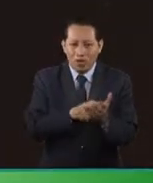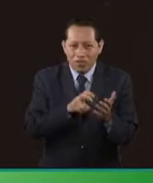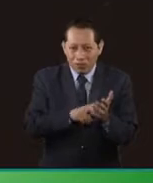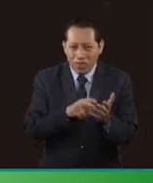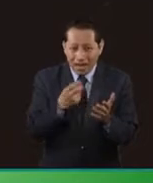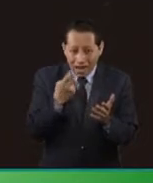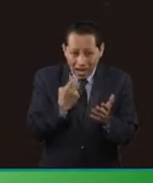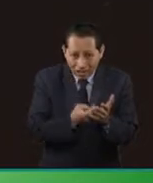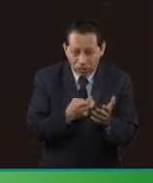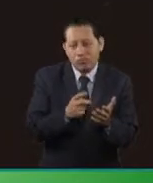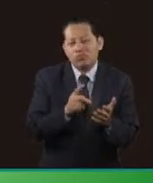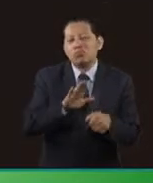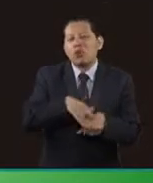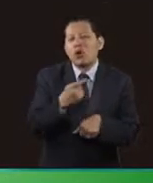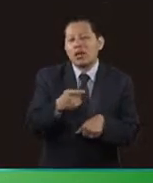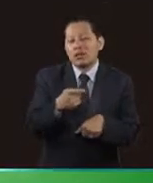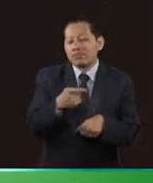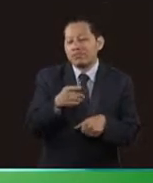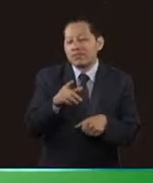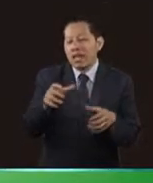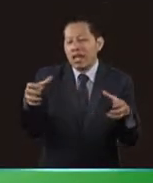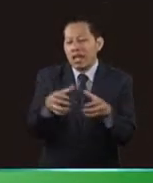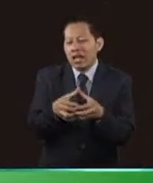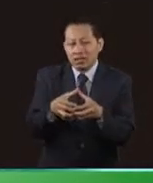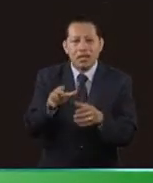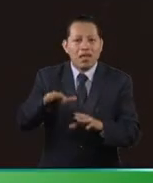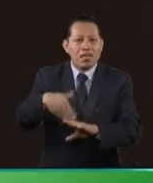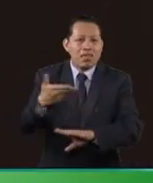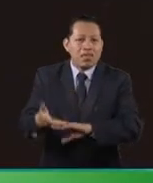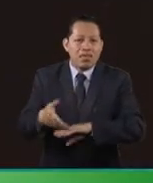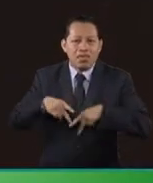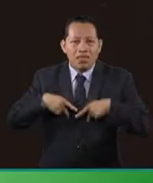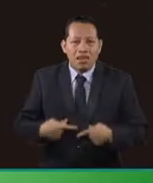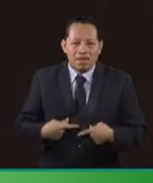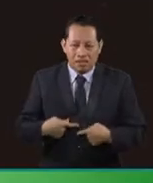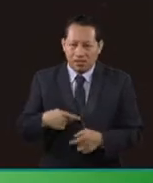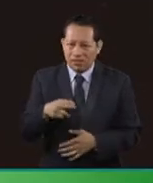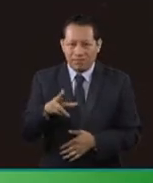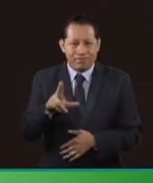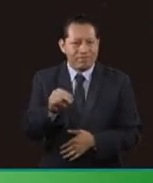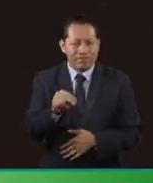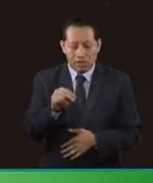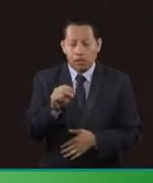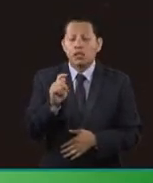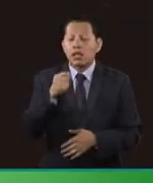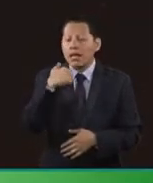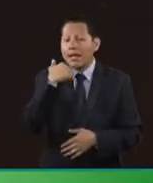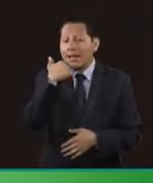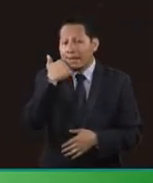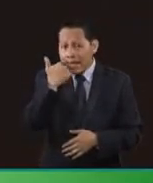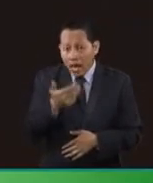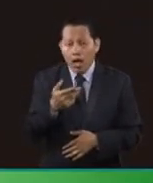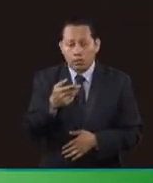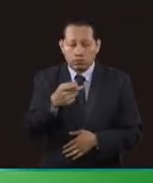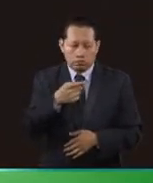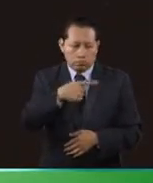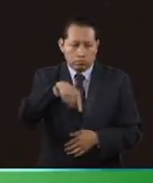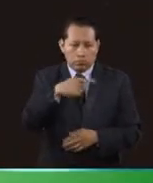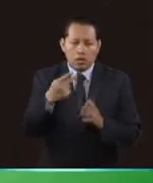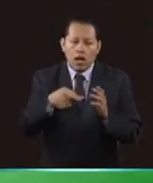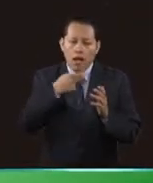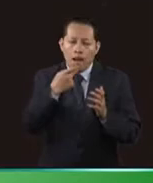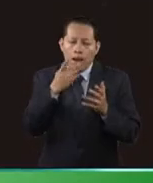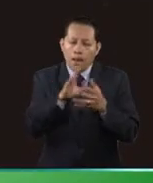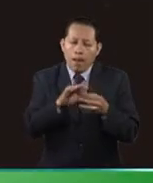a uno de los poderes de la unión nos quieren hacer creer a base de repetirlo que la elección Popular de